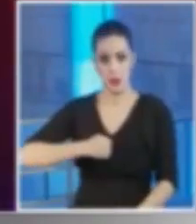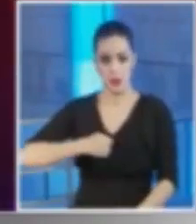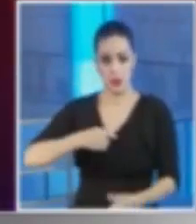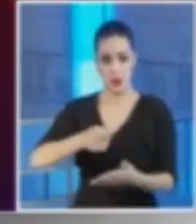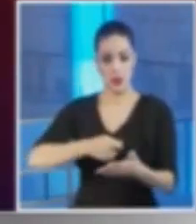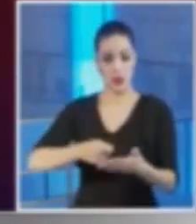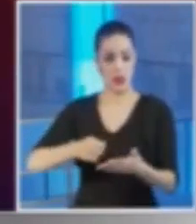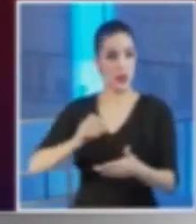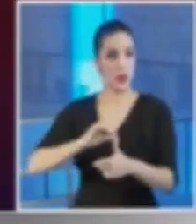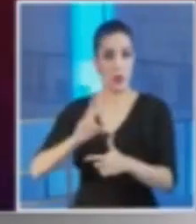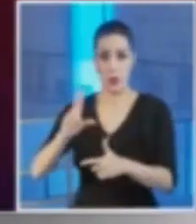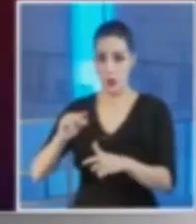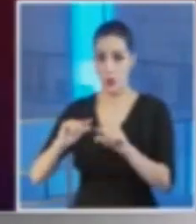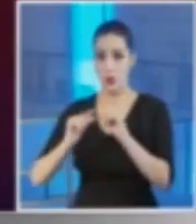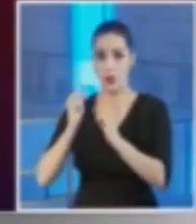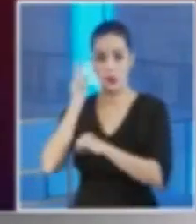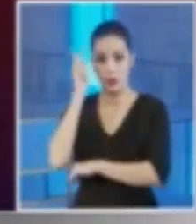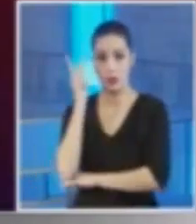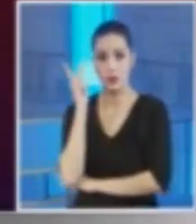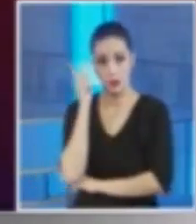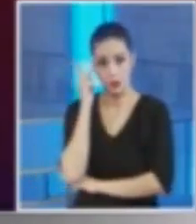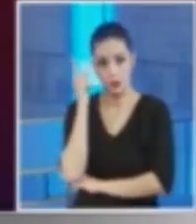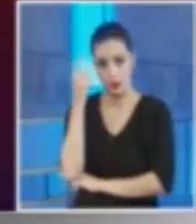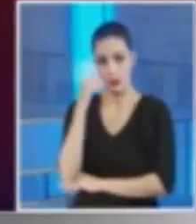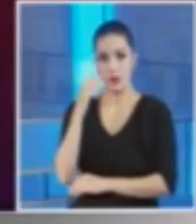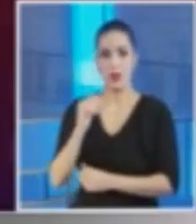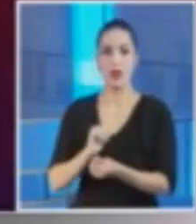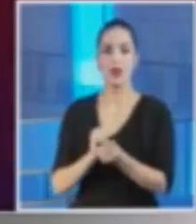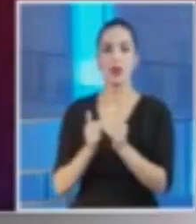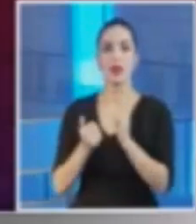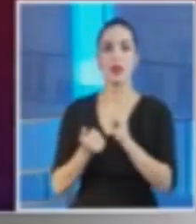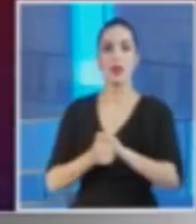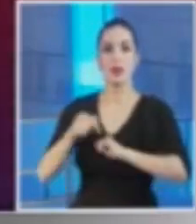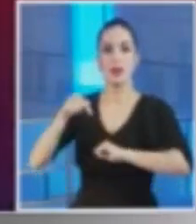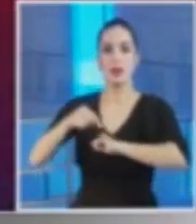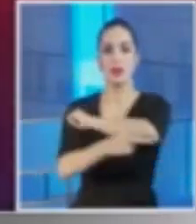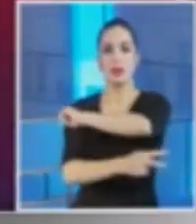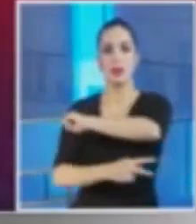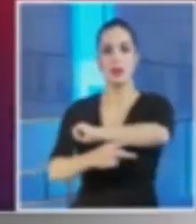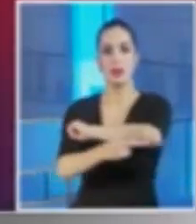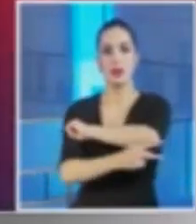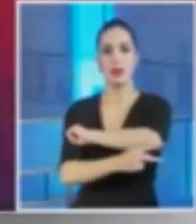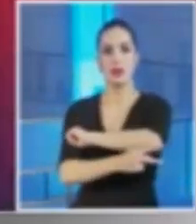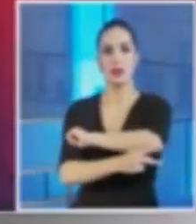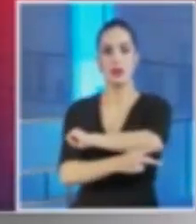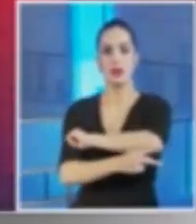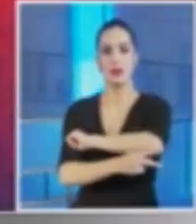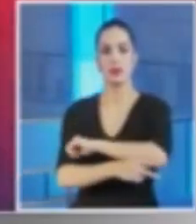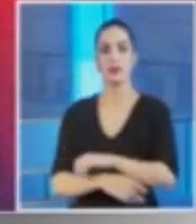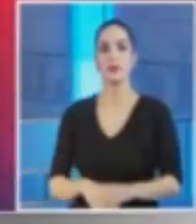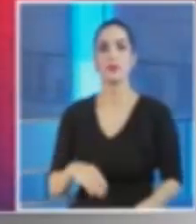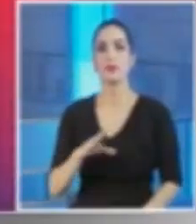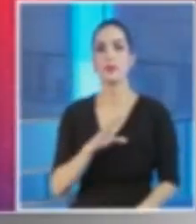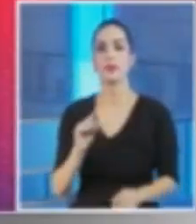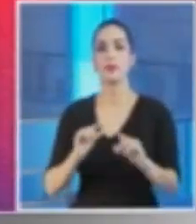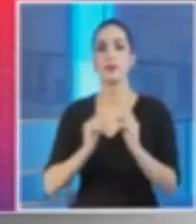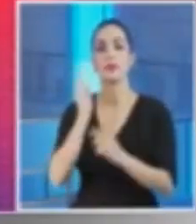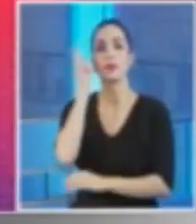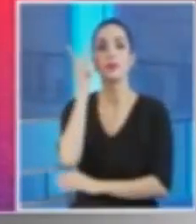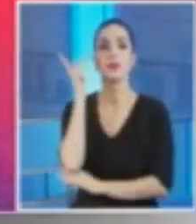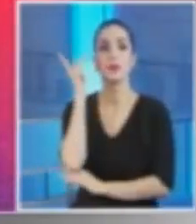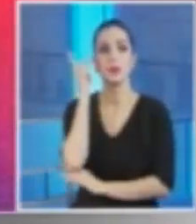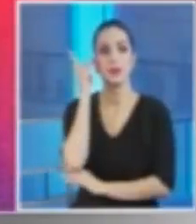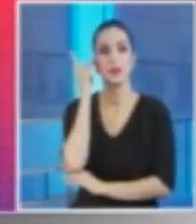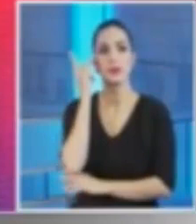inscritos o no inscritos en partidos políticos, para transformar este país. El status quo y los partidos